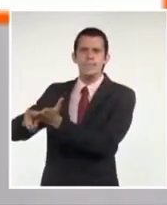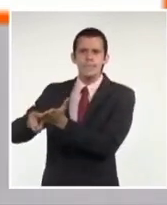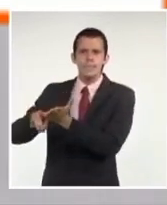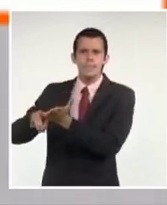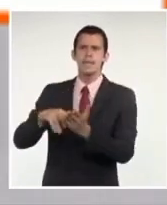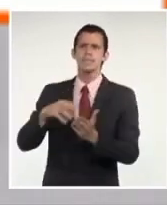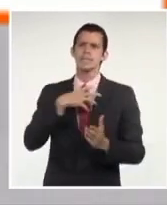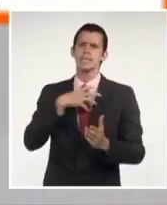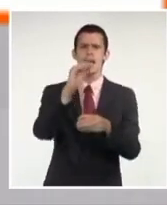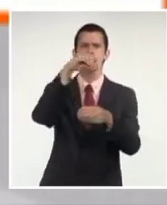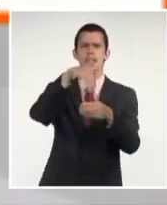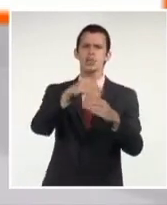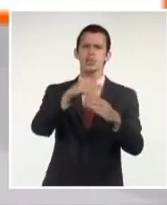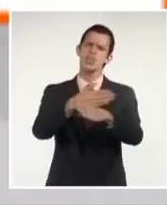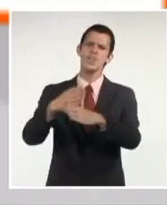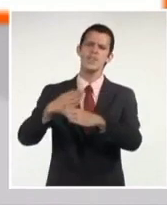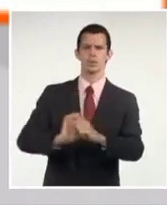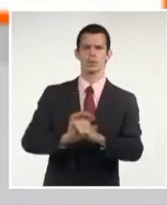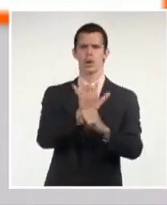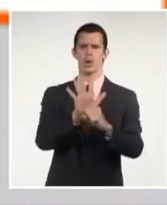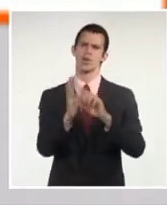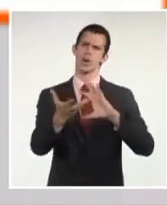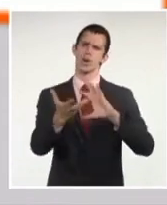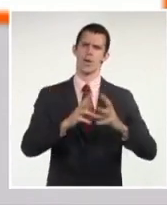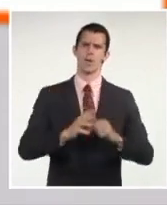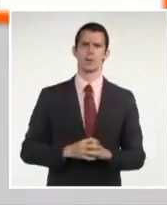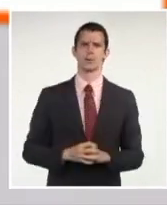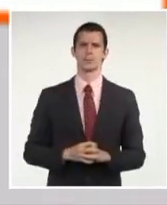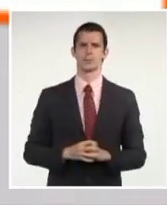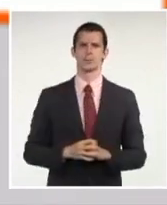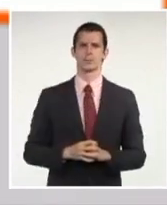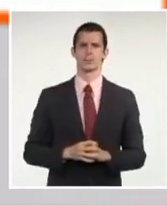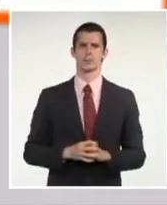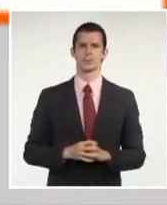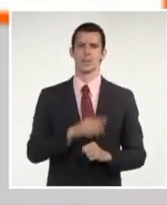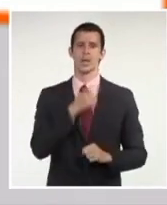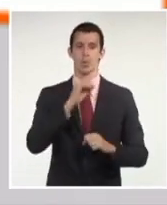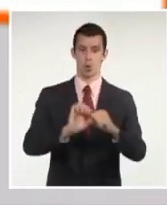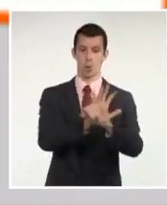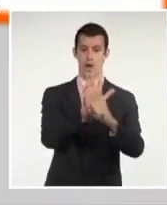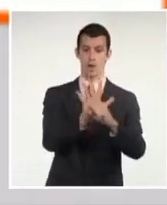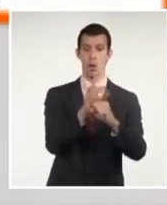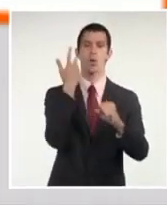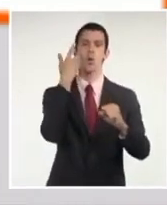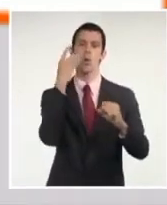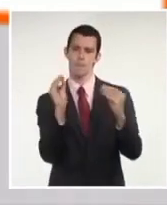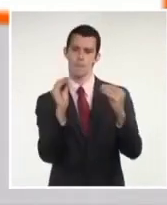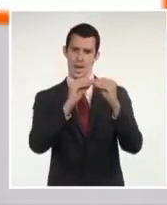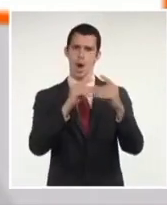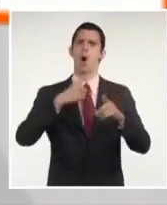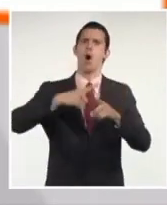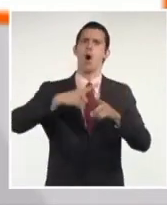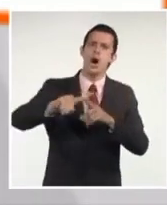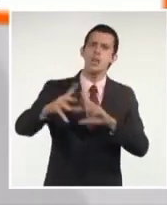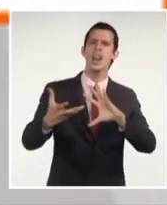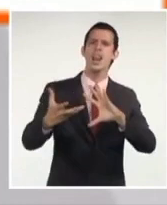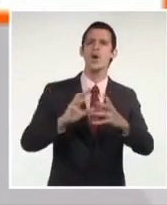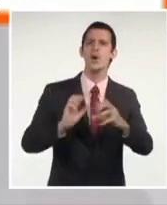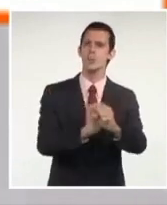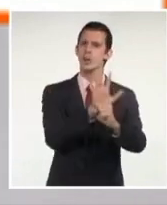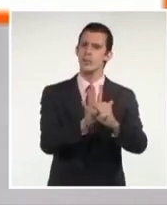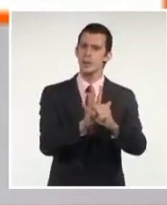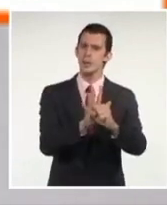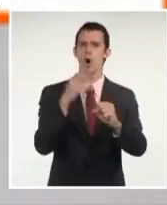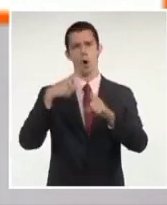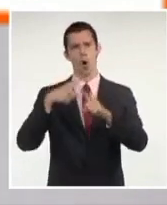lo primero. Pero sí muy llamativo, y lo puse ahí en rojito, que Delta se ha detectado hasta el momento en una